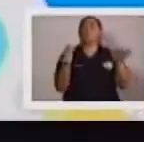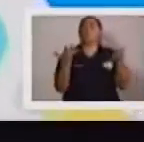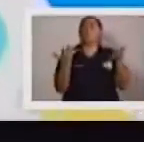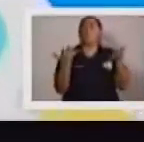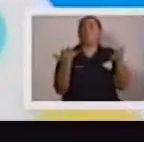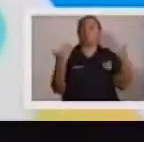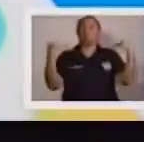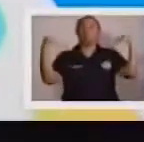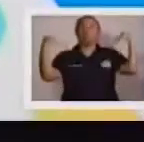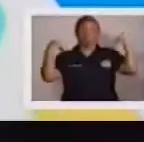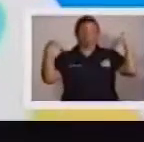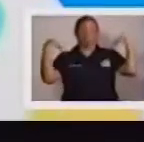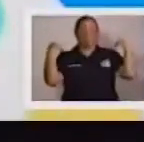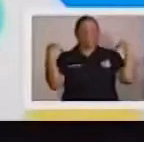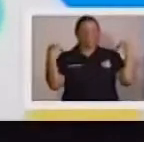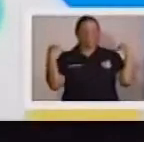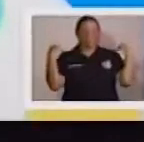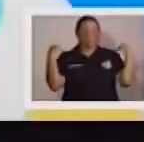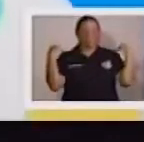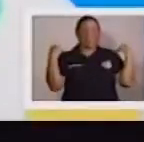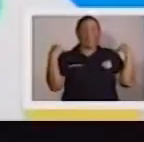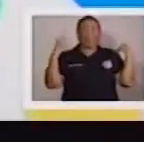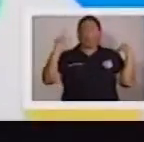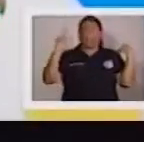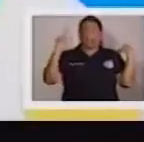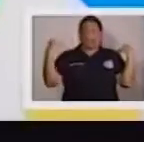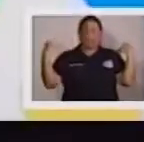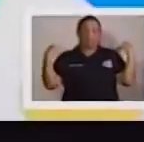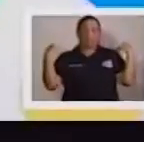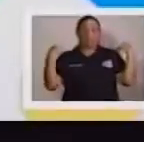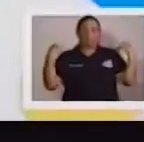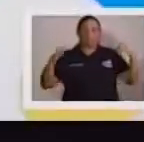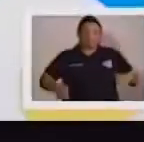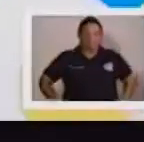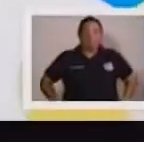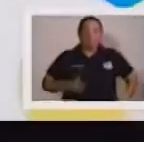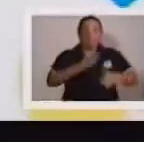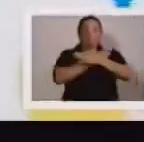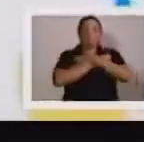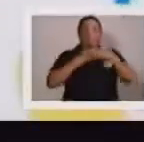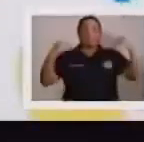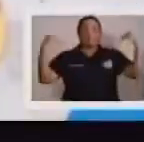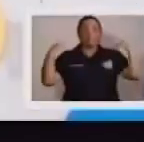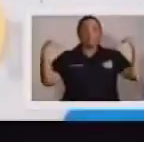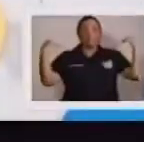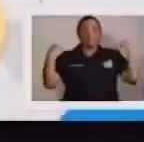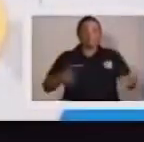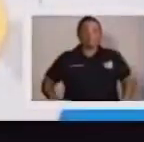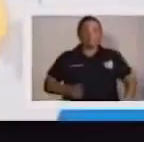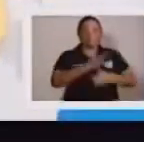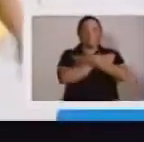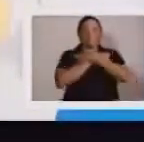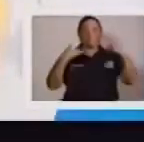bien. Acá. En 1, 3. 2 y 3. El de en